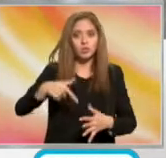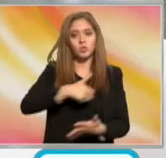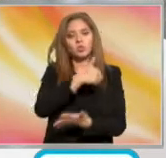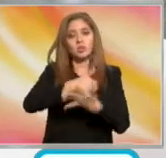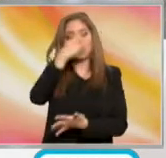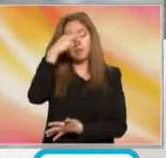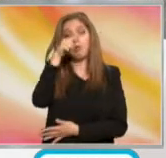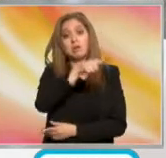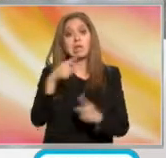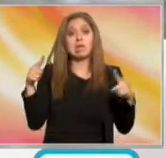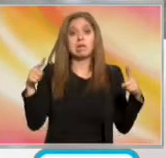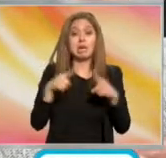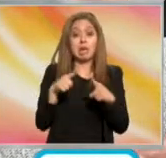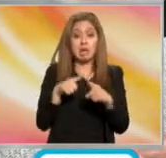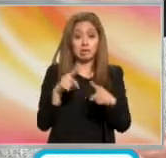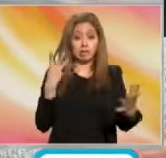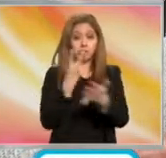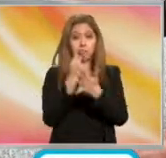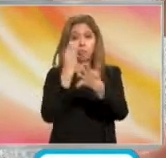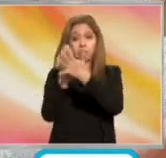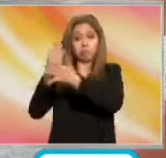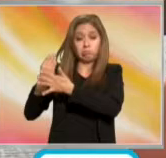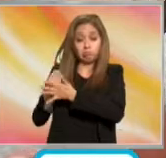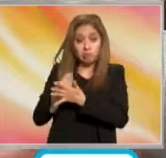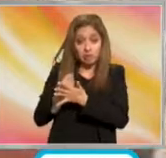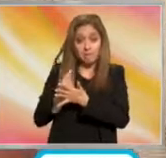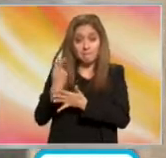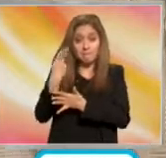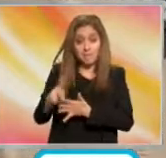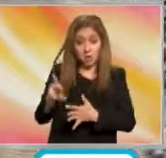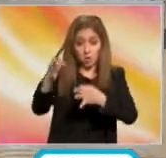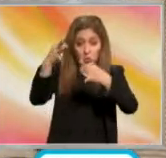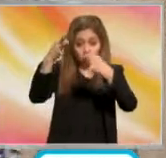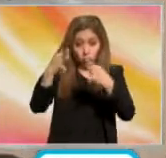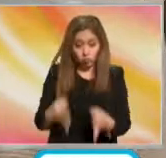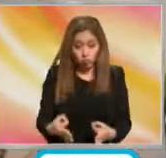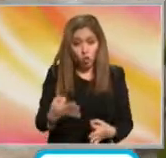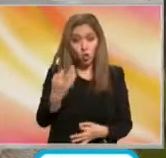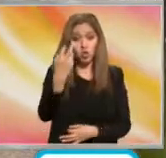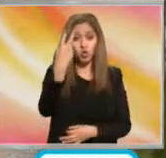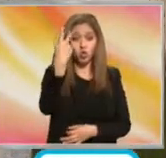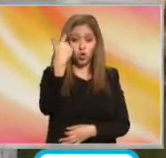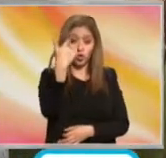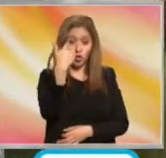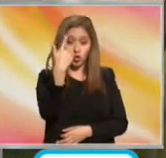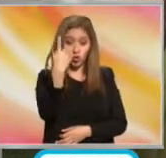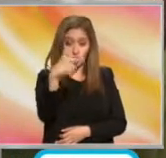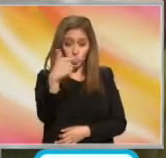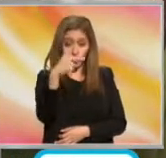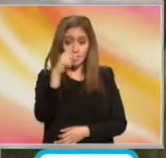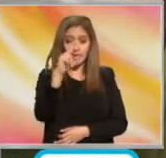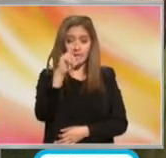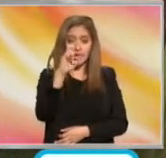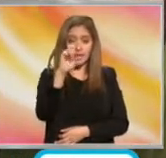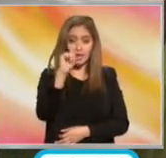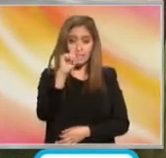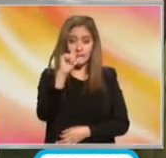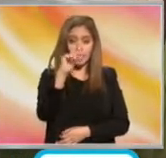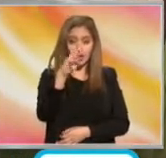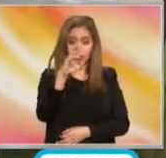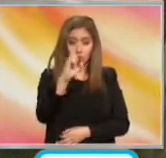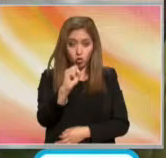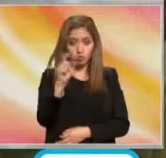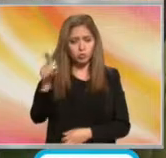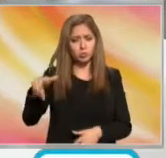una iglesia a la que le iban a meter todo. De hecho, originalmente tuvo 12 retablos de las